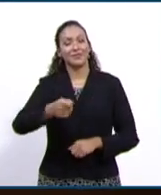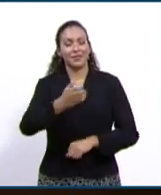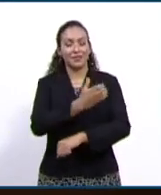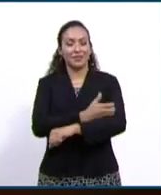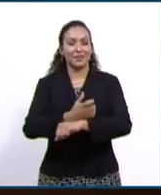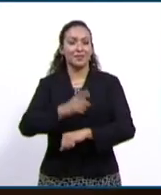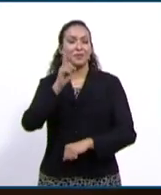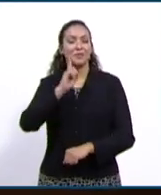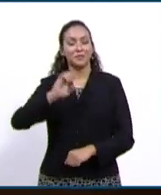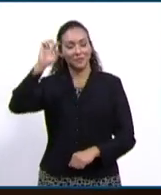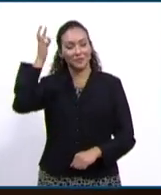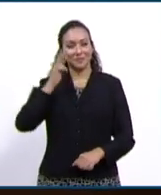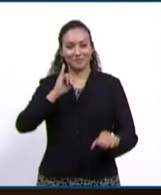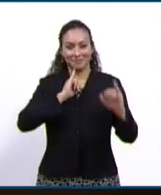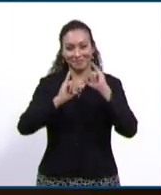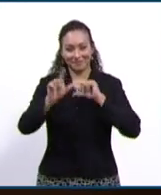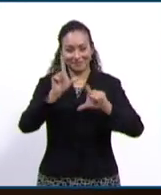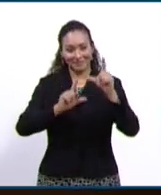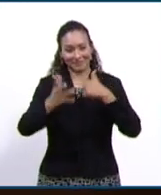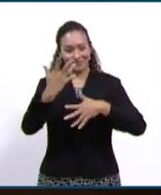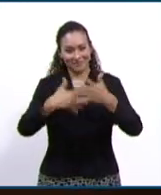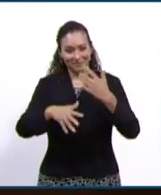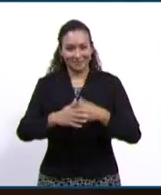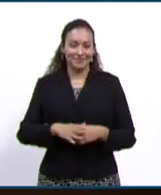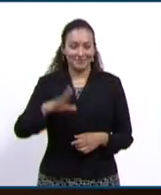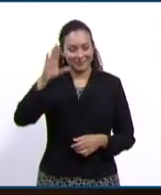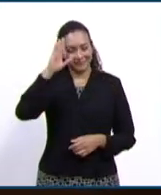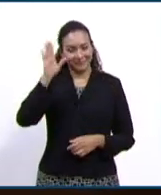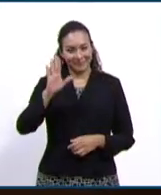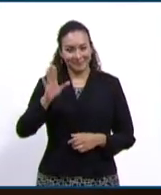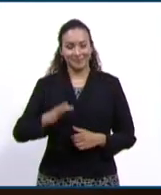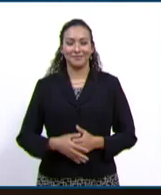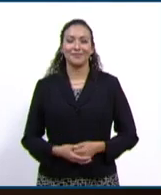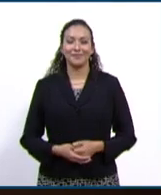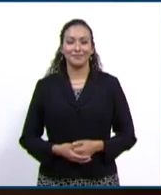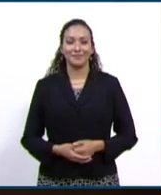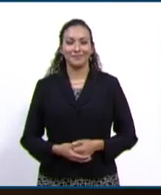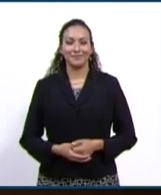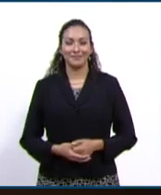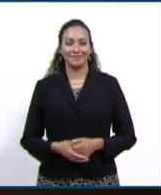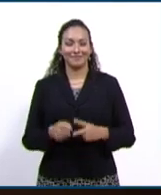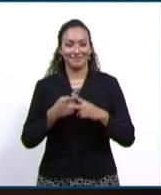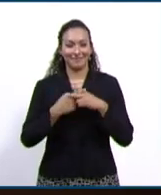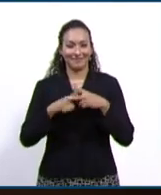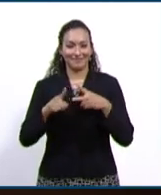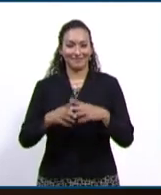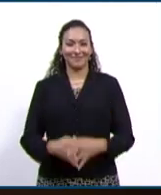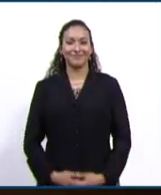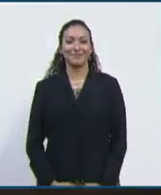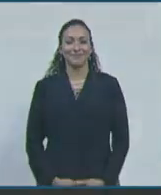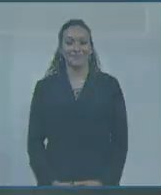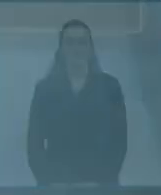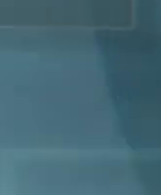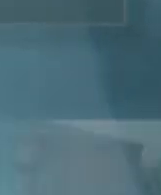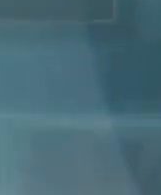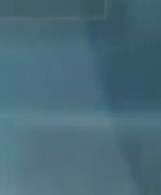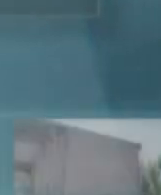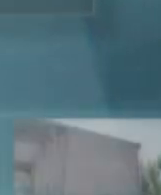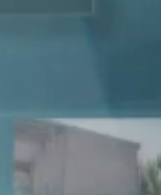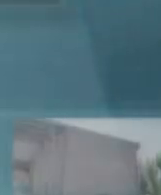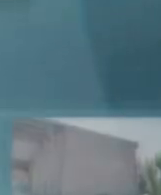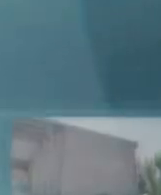Eusiri Rostro, que nos acompaña en la interpretación de lengua de señas mexicana. Comenzamos.